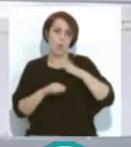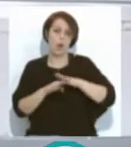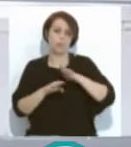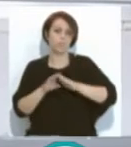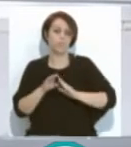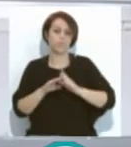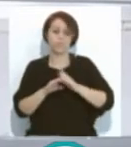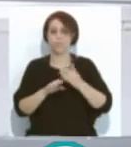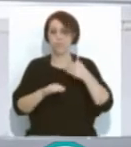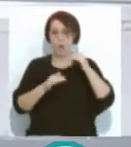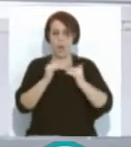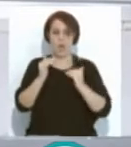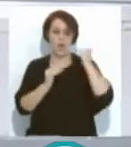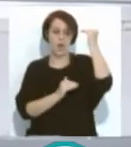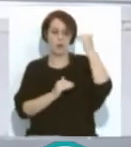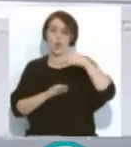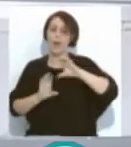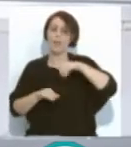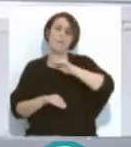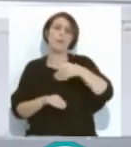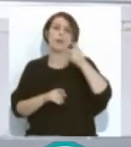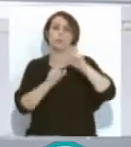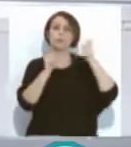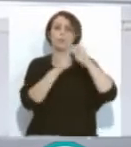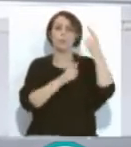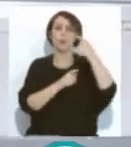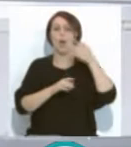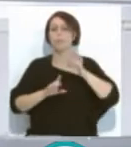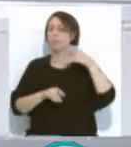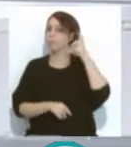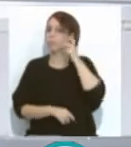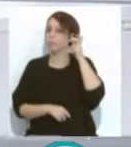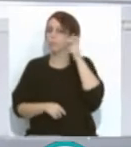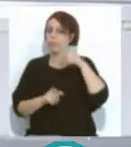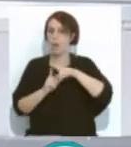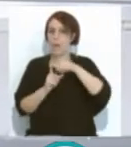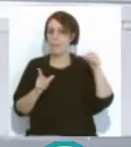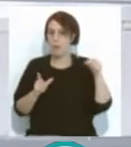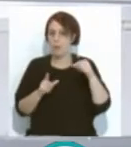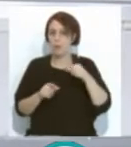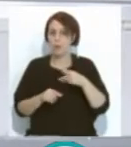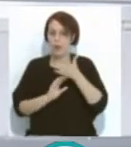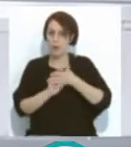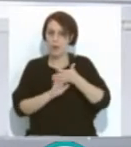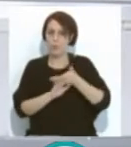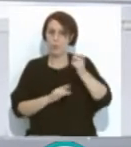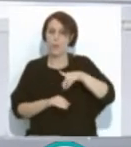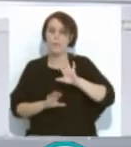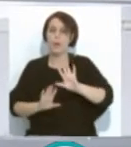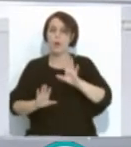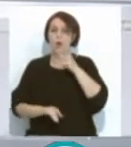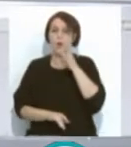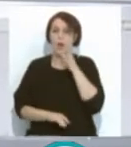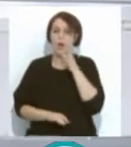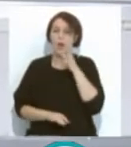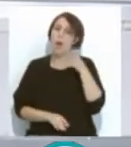muy importante entre el Cádiz B y el primer equipo. Pero vamos a escuchar al Pacha Espino, y después hablaremos también, porque está el tema de Sergio González, pero vamos